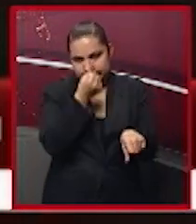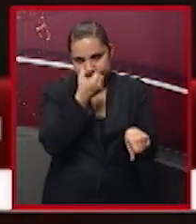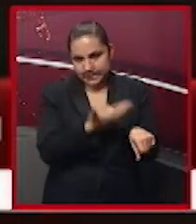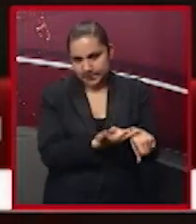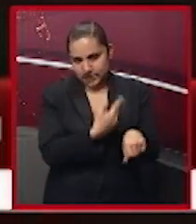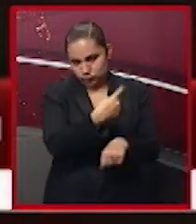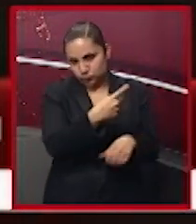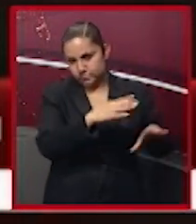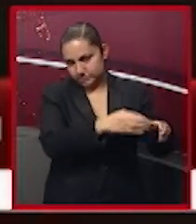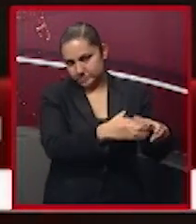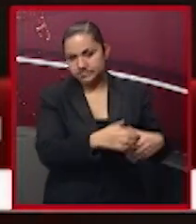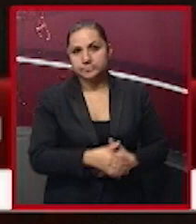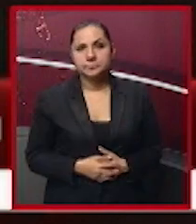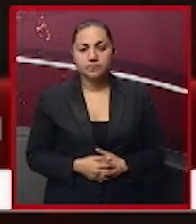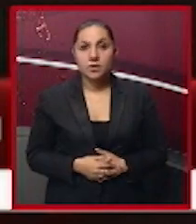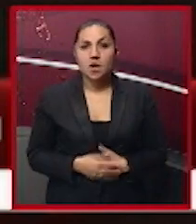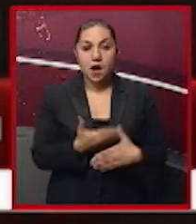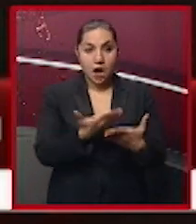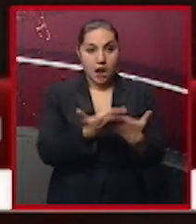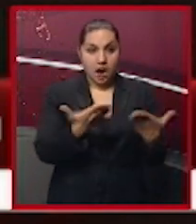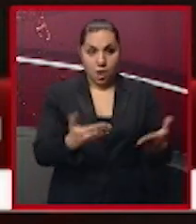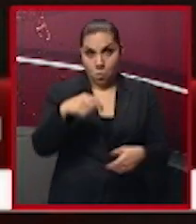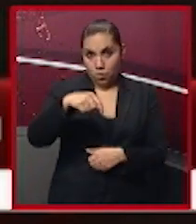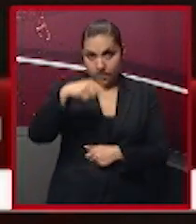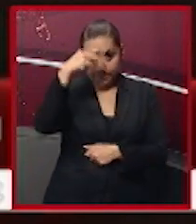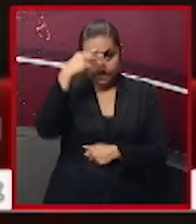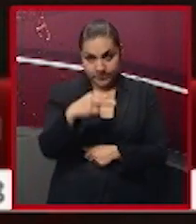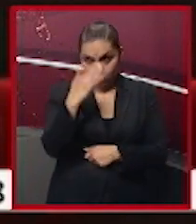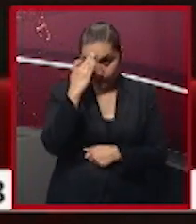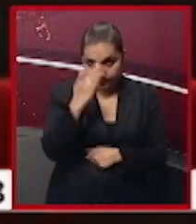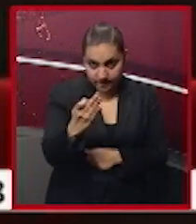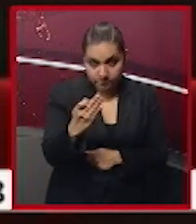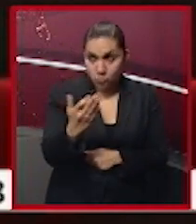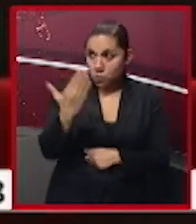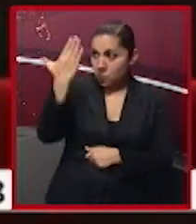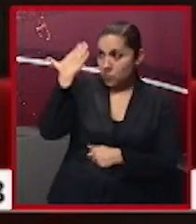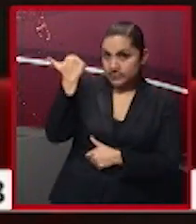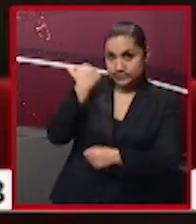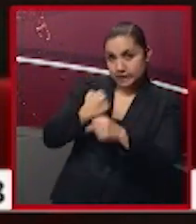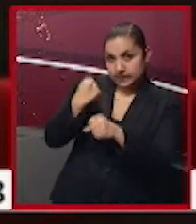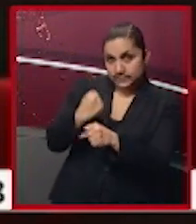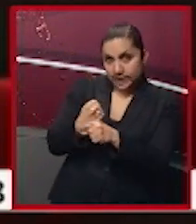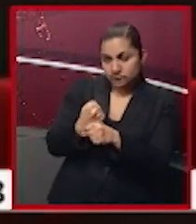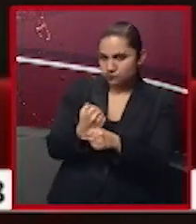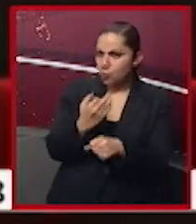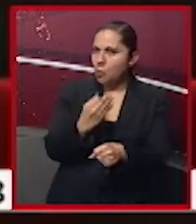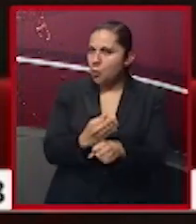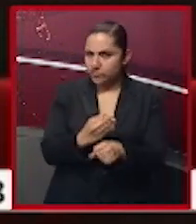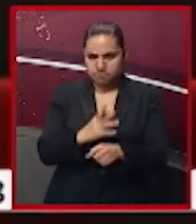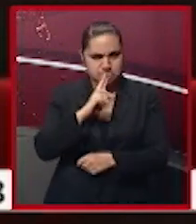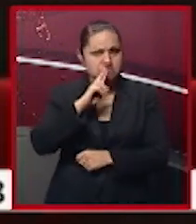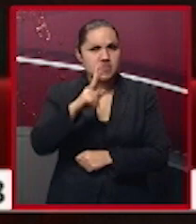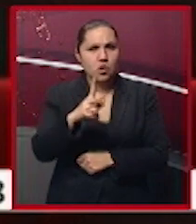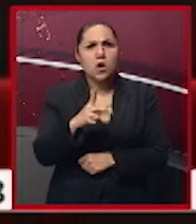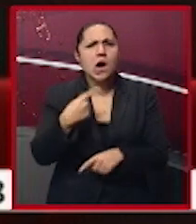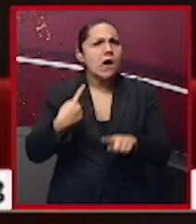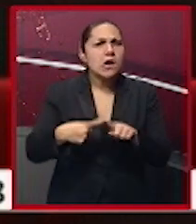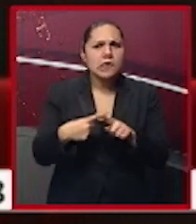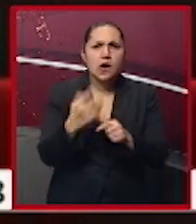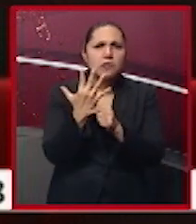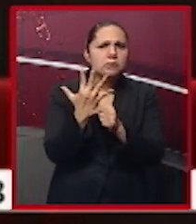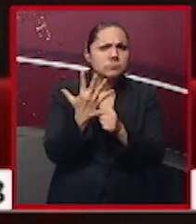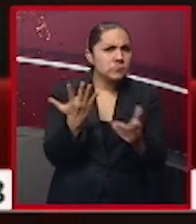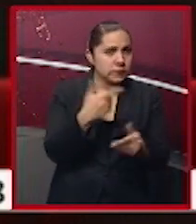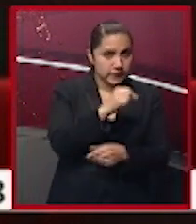El México de hoy es mejor que el de hace 6 años. No lo dice el Cedesol, lo dice el organismo